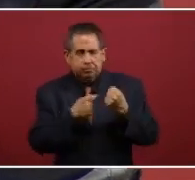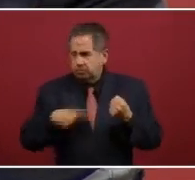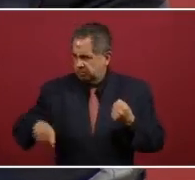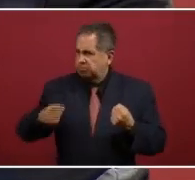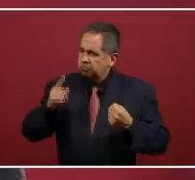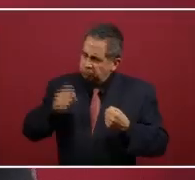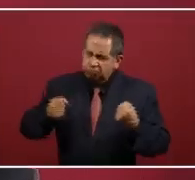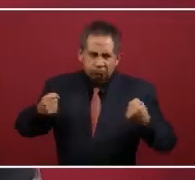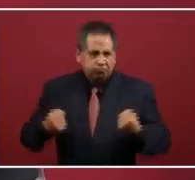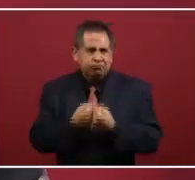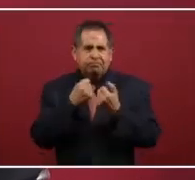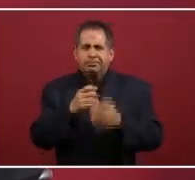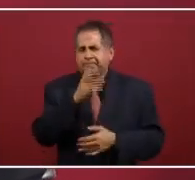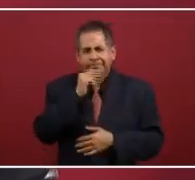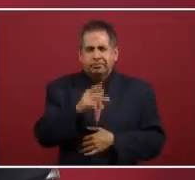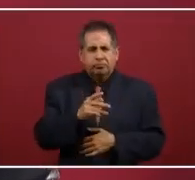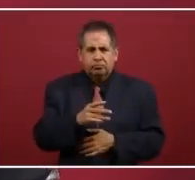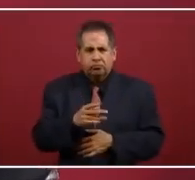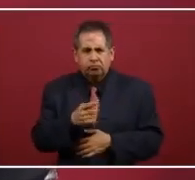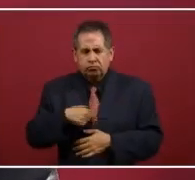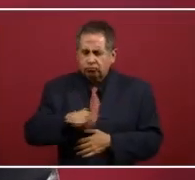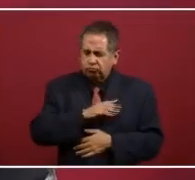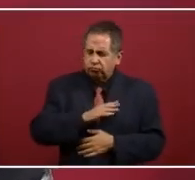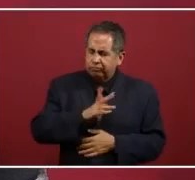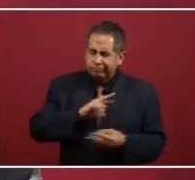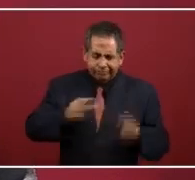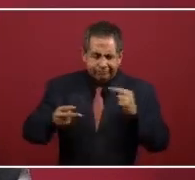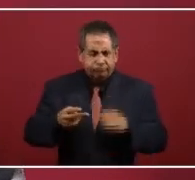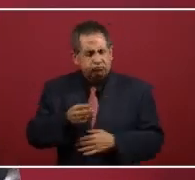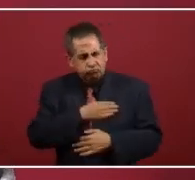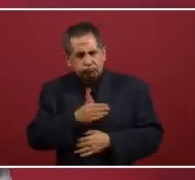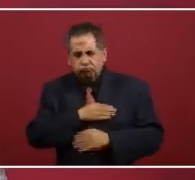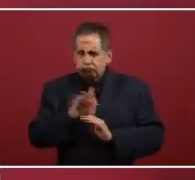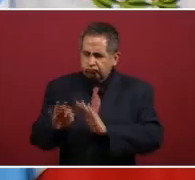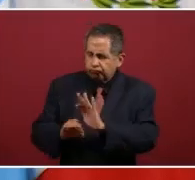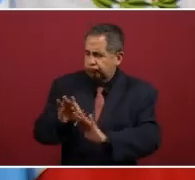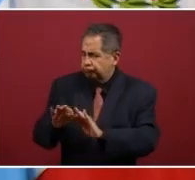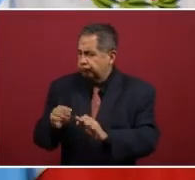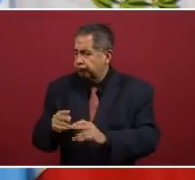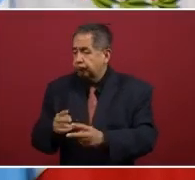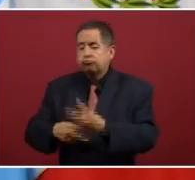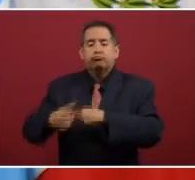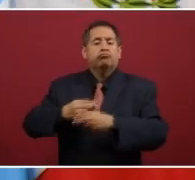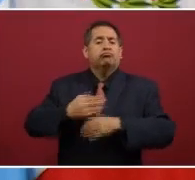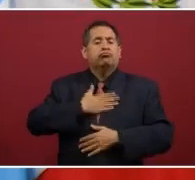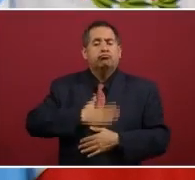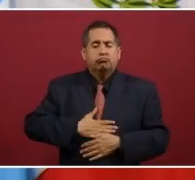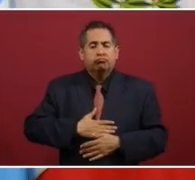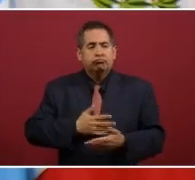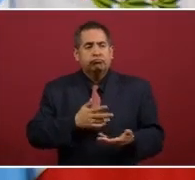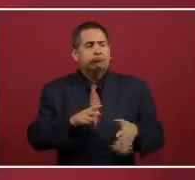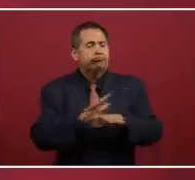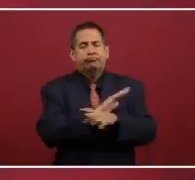mal hay que enfrentarlo con el bien. La paz, la tranquilidad son frutos de la justicia y eso cambia